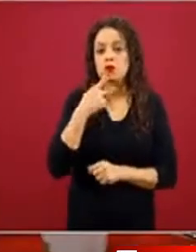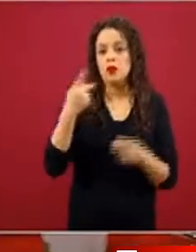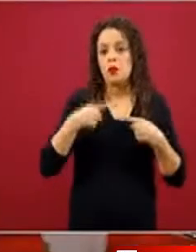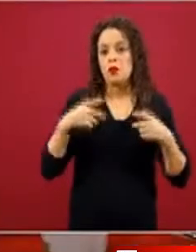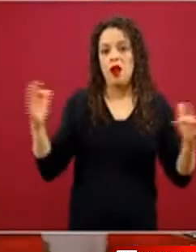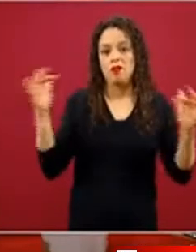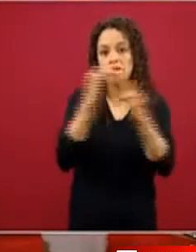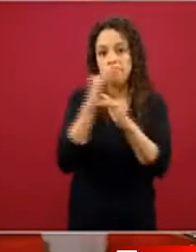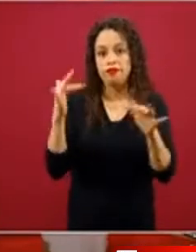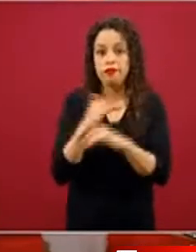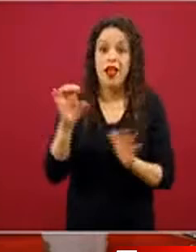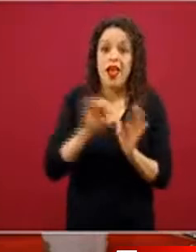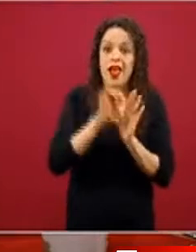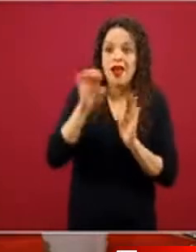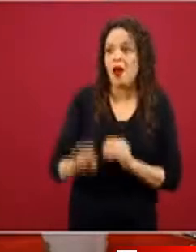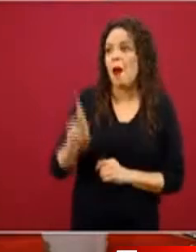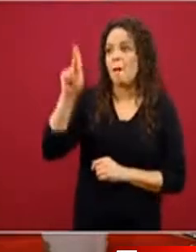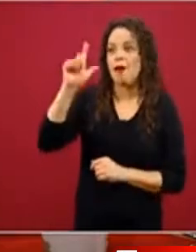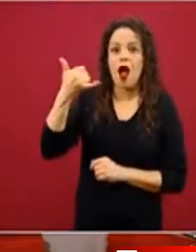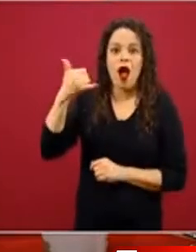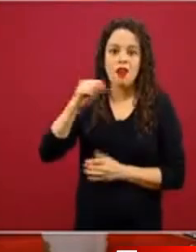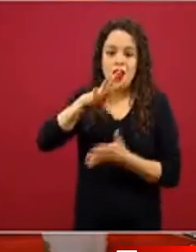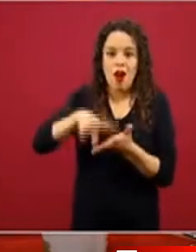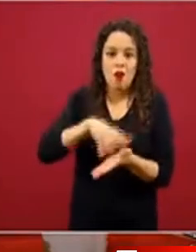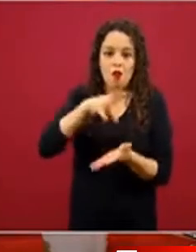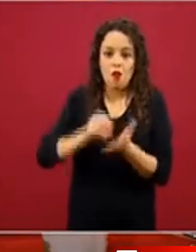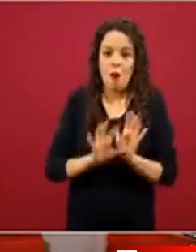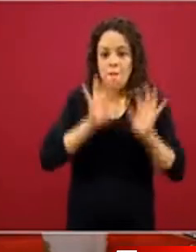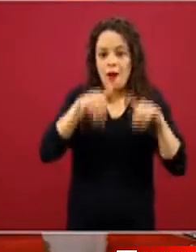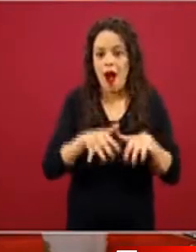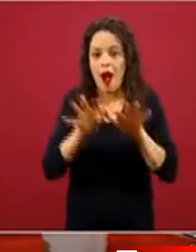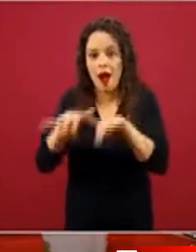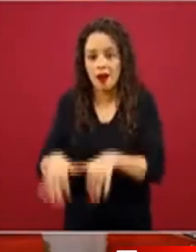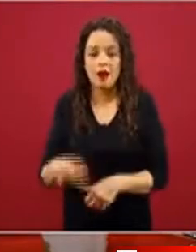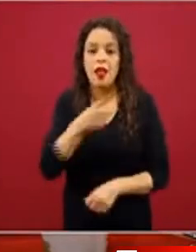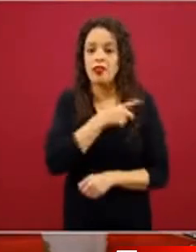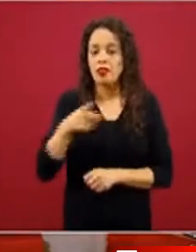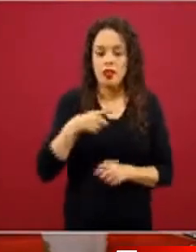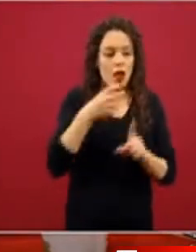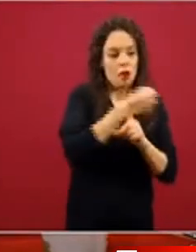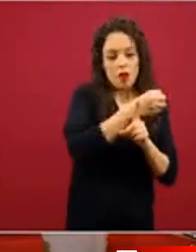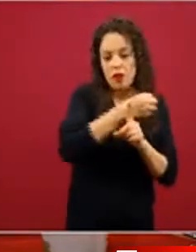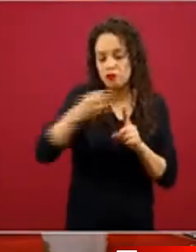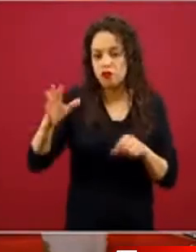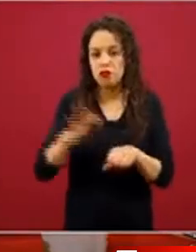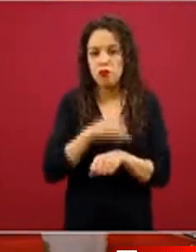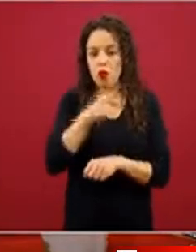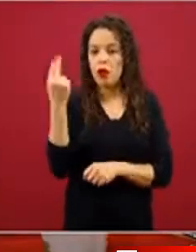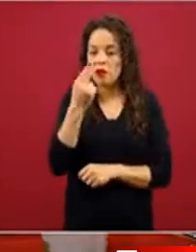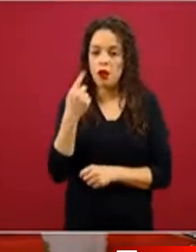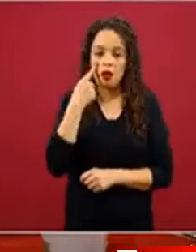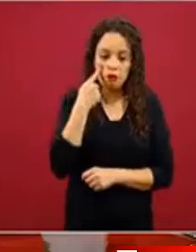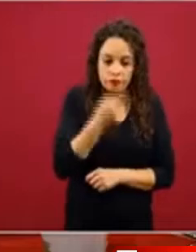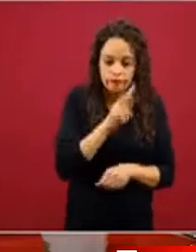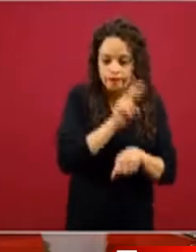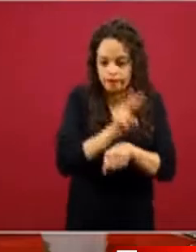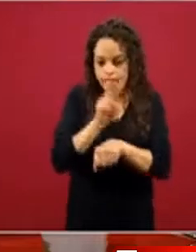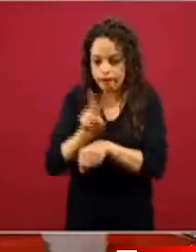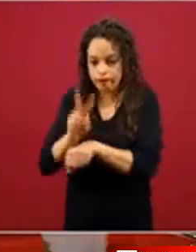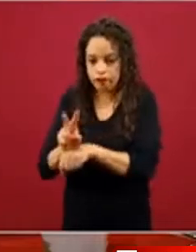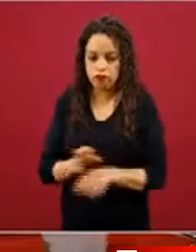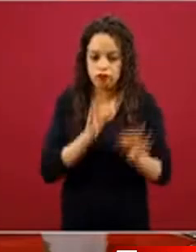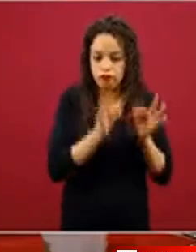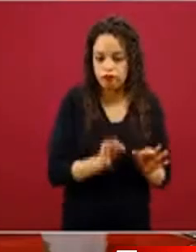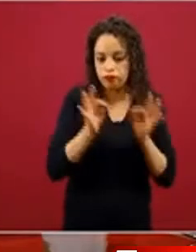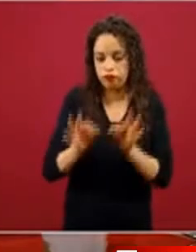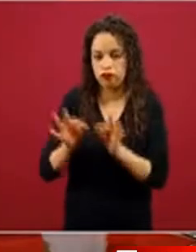las propias playas, siempre con un esquema de orden que ha sido muy cuidadosamente profundamente analizado y desarrollado por el Estado.